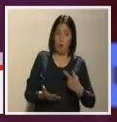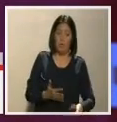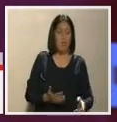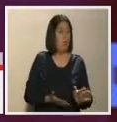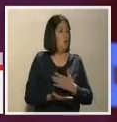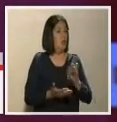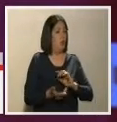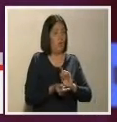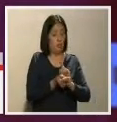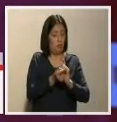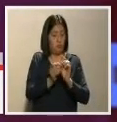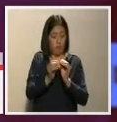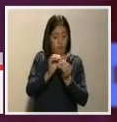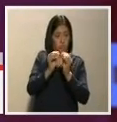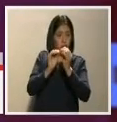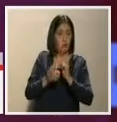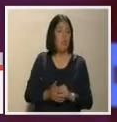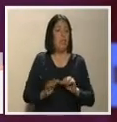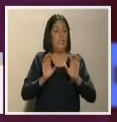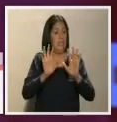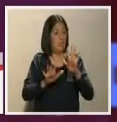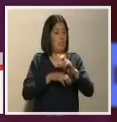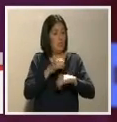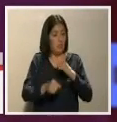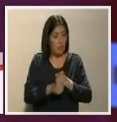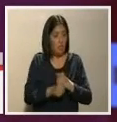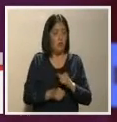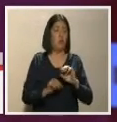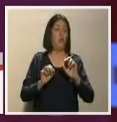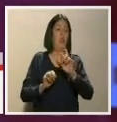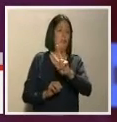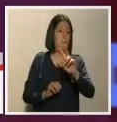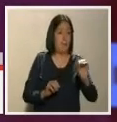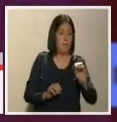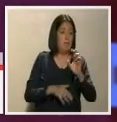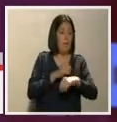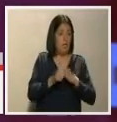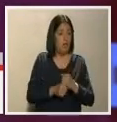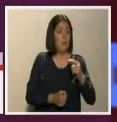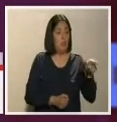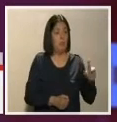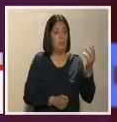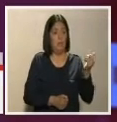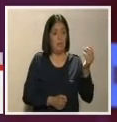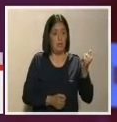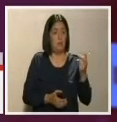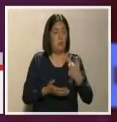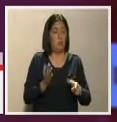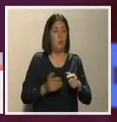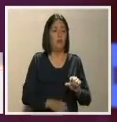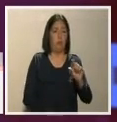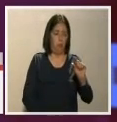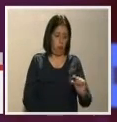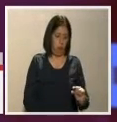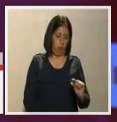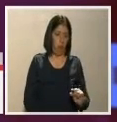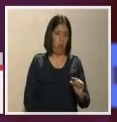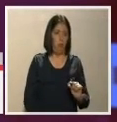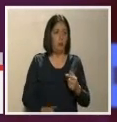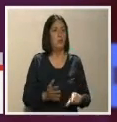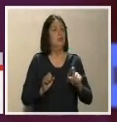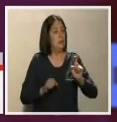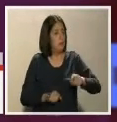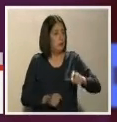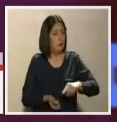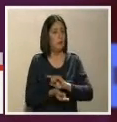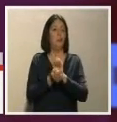son reajustables. O sea, en 10 años, en 20 años, esas pensiones van a valer muy poco. Es algo que